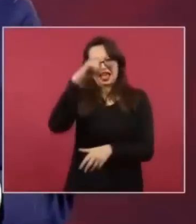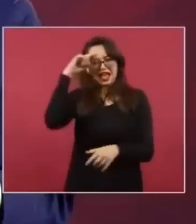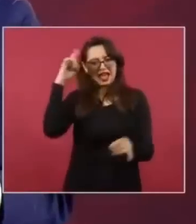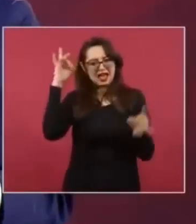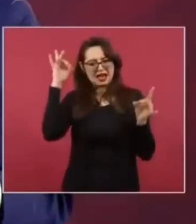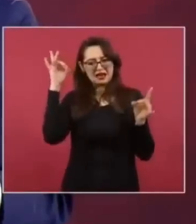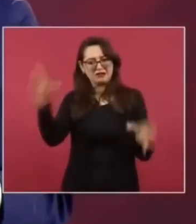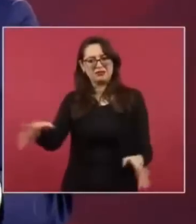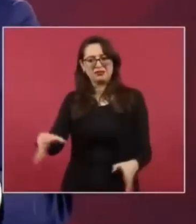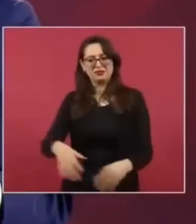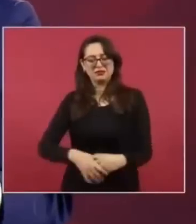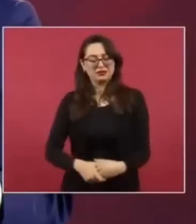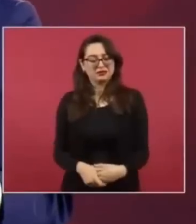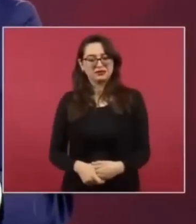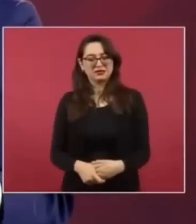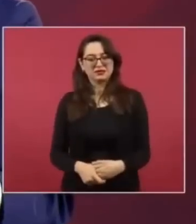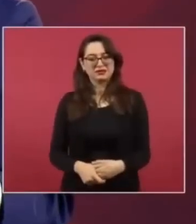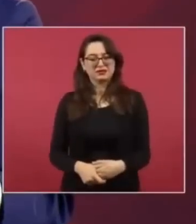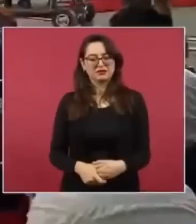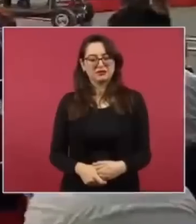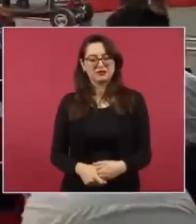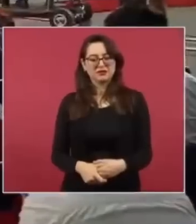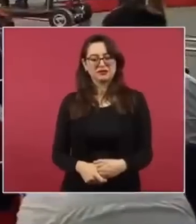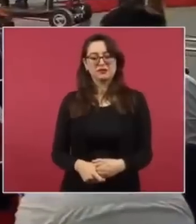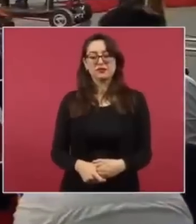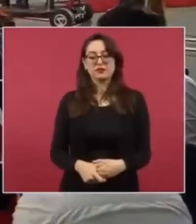de alcahuete.